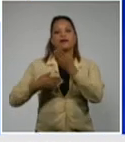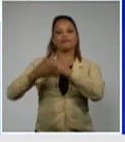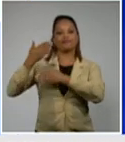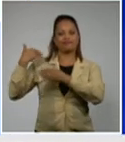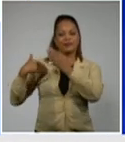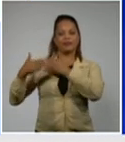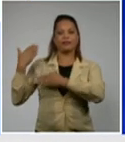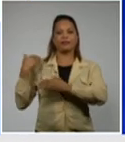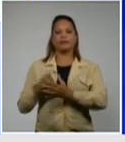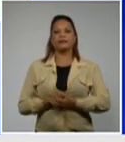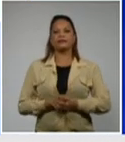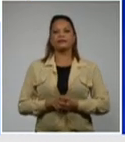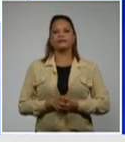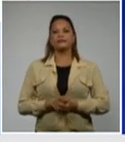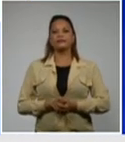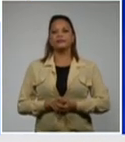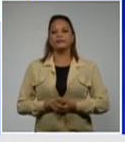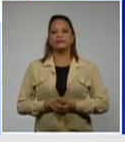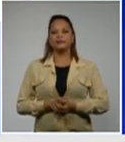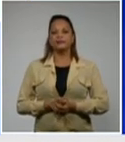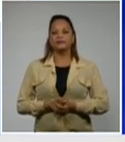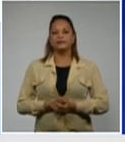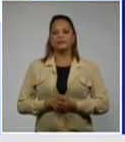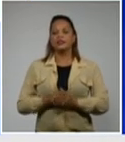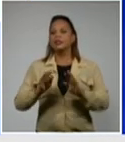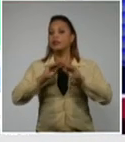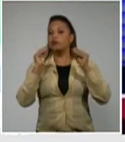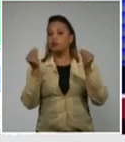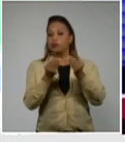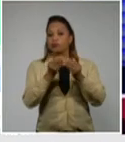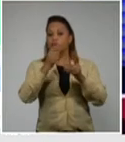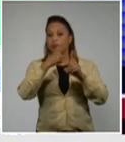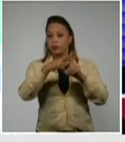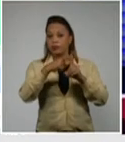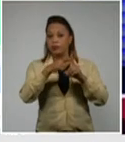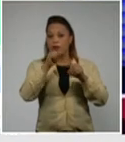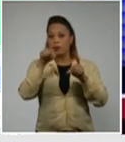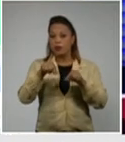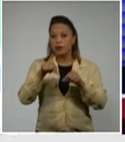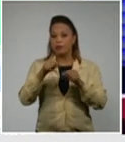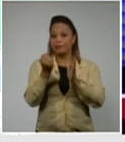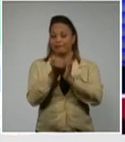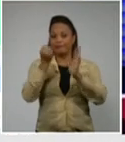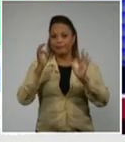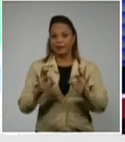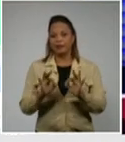anteriores. Del total de casos diagnosticados ayer,